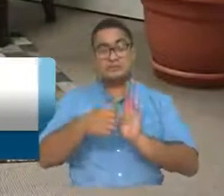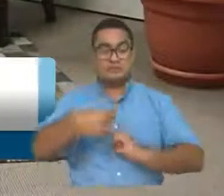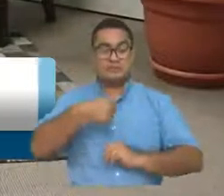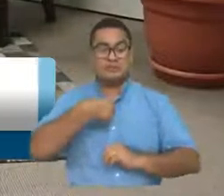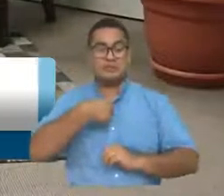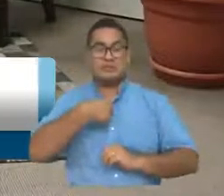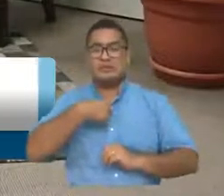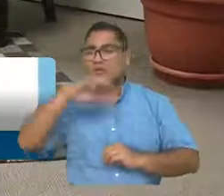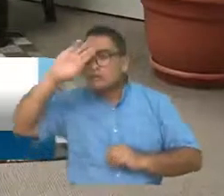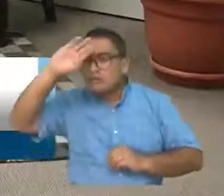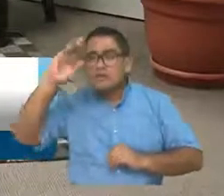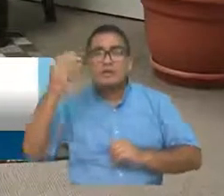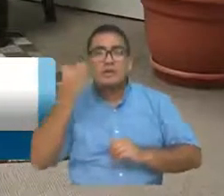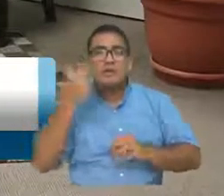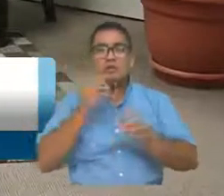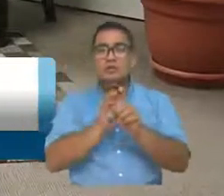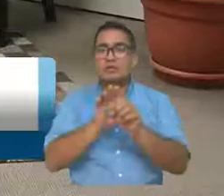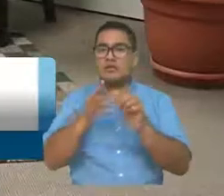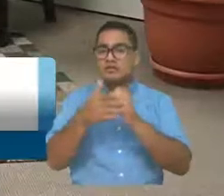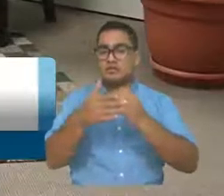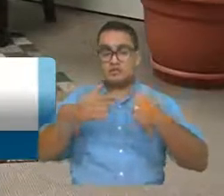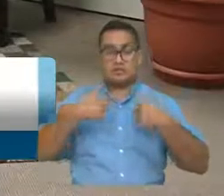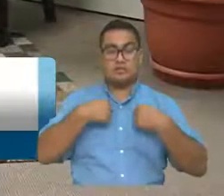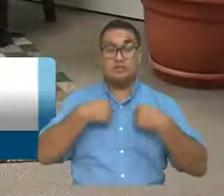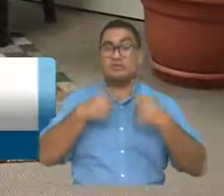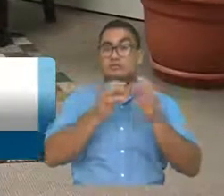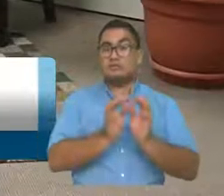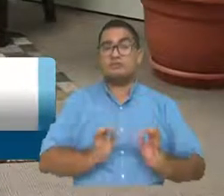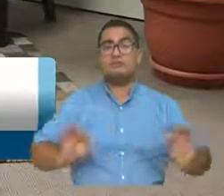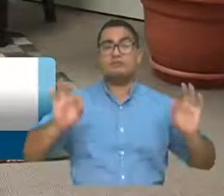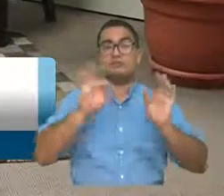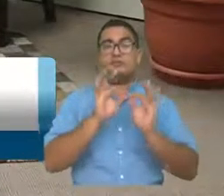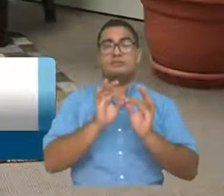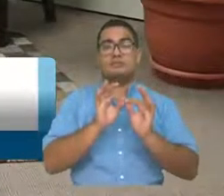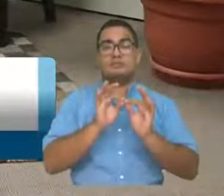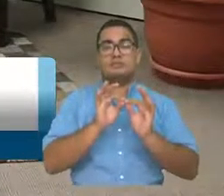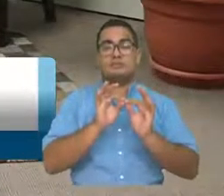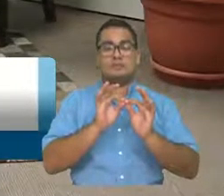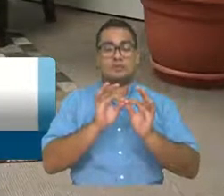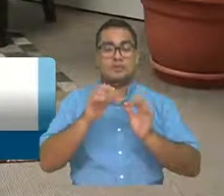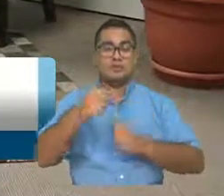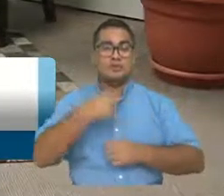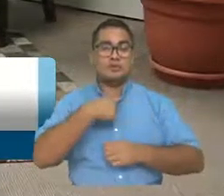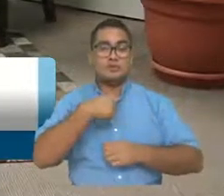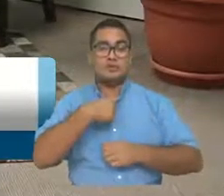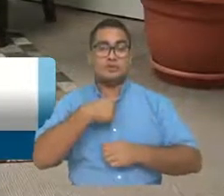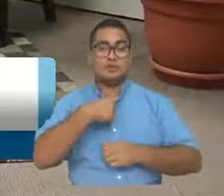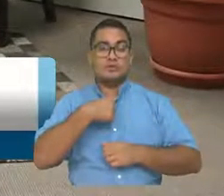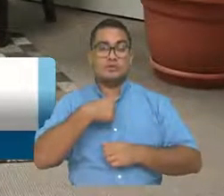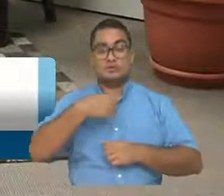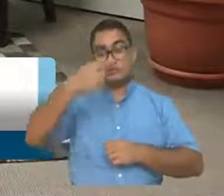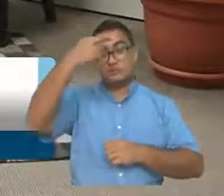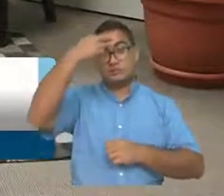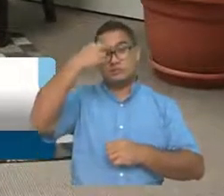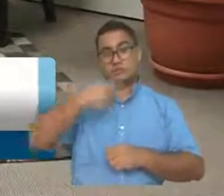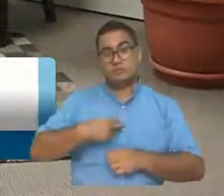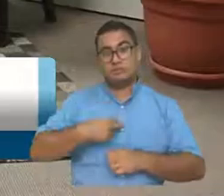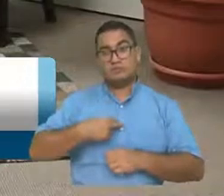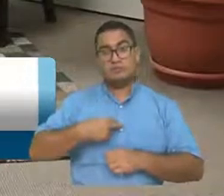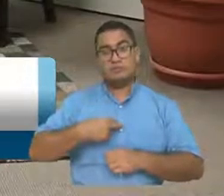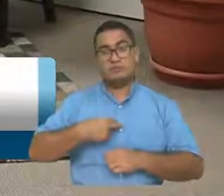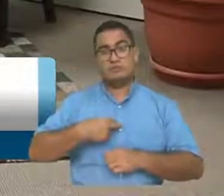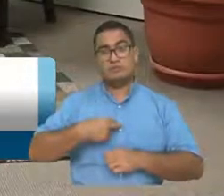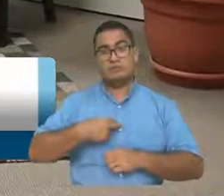tiene probablemente el coronavirus y que debe protegerse. O sea, claro. No, aislarse. ¿Se debe aislar una persona así? Claro que